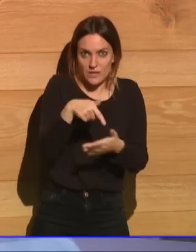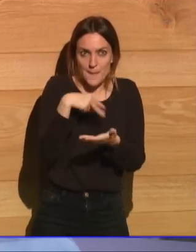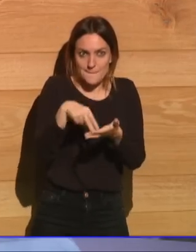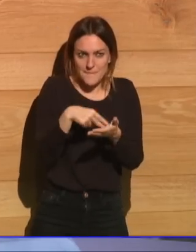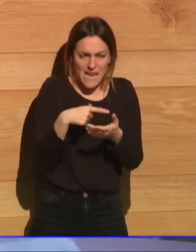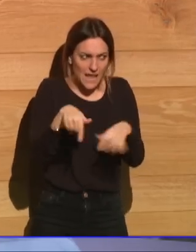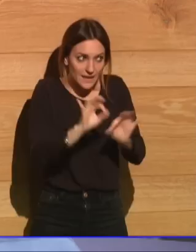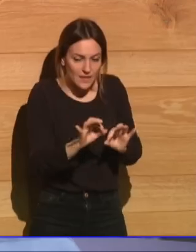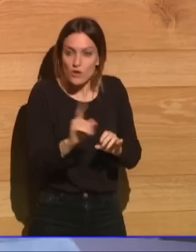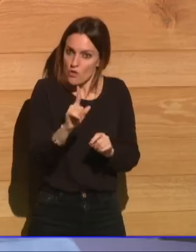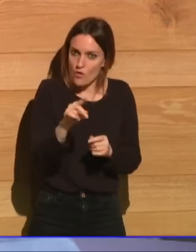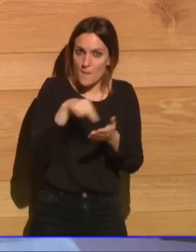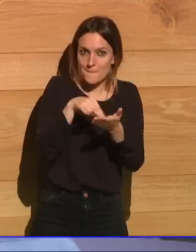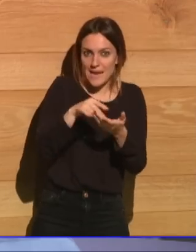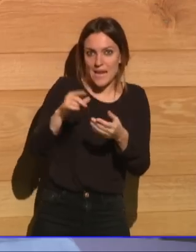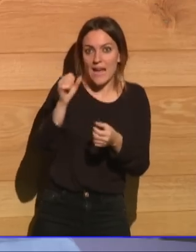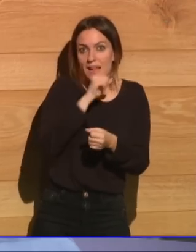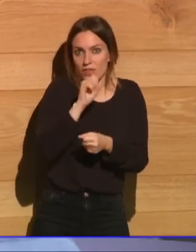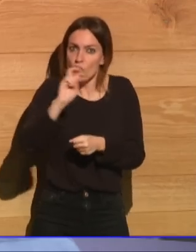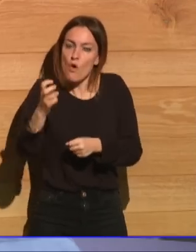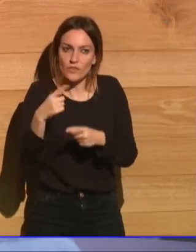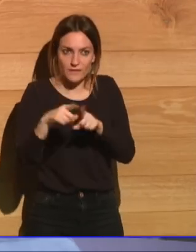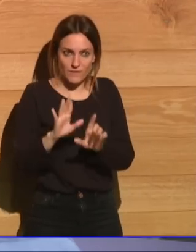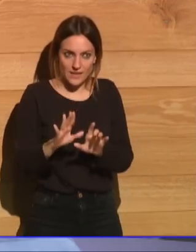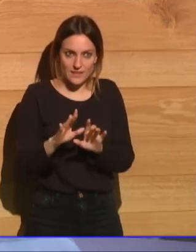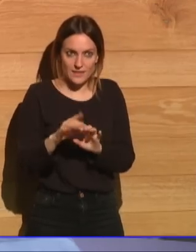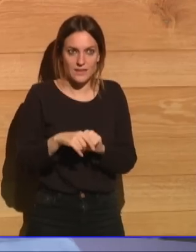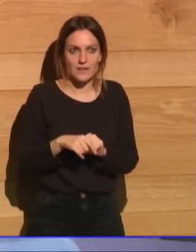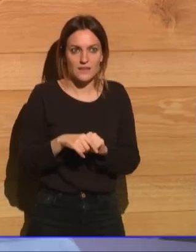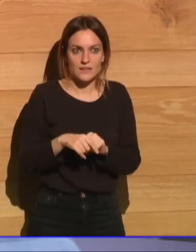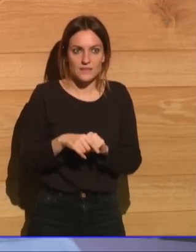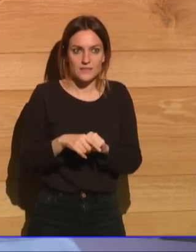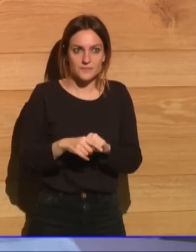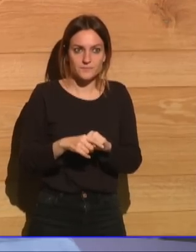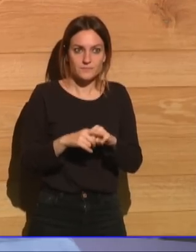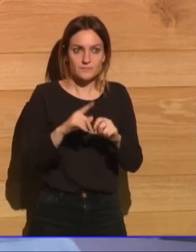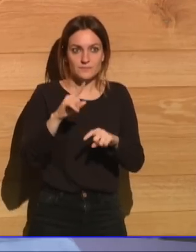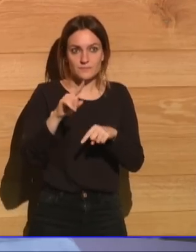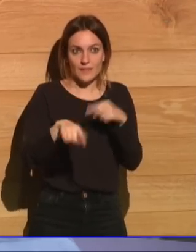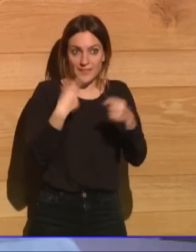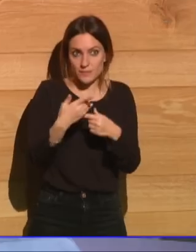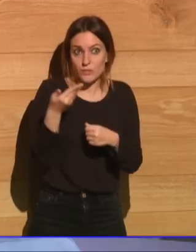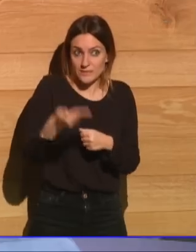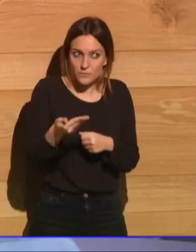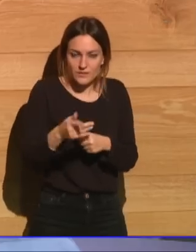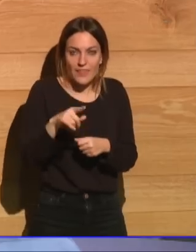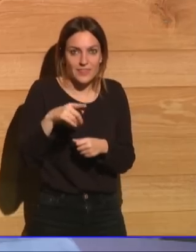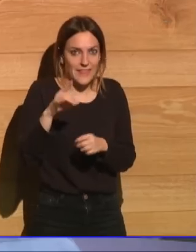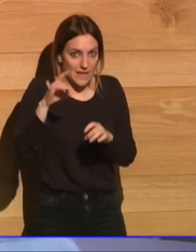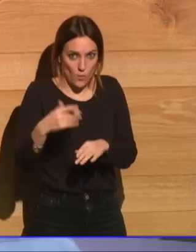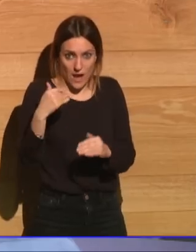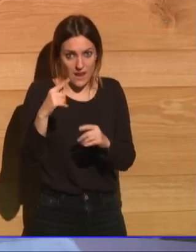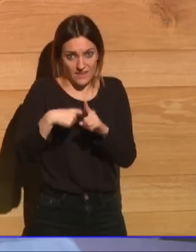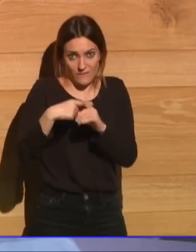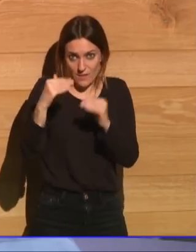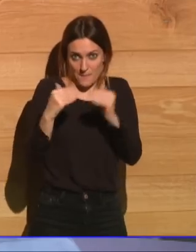No, bailan sobre una canción de Diana Ross, Vale. Ah. que va a tener más o menos el beat de la que están De todavía la que trabajando. luego